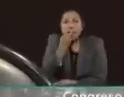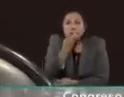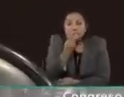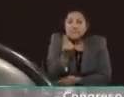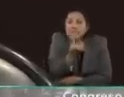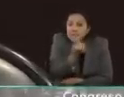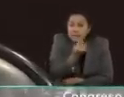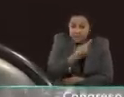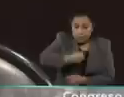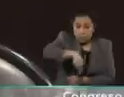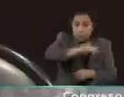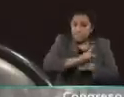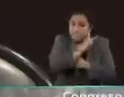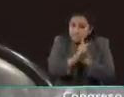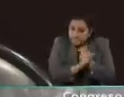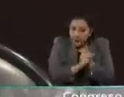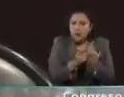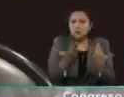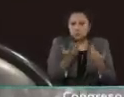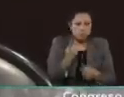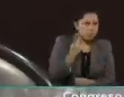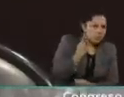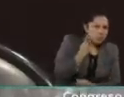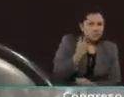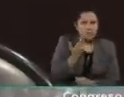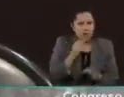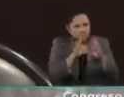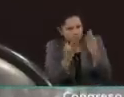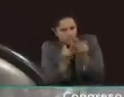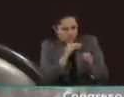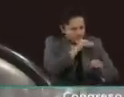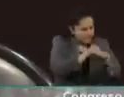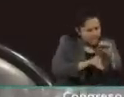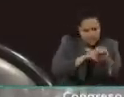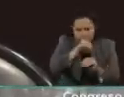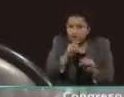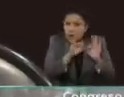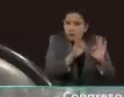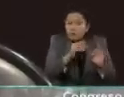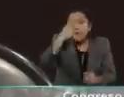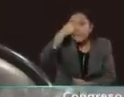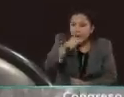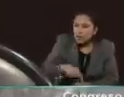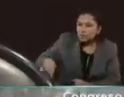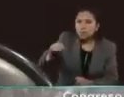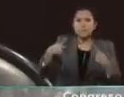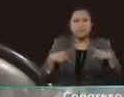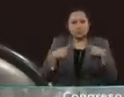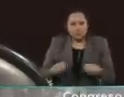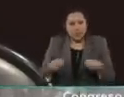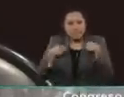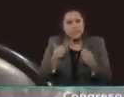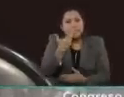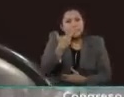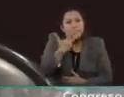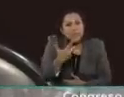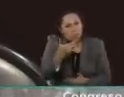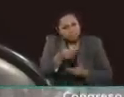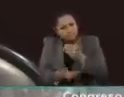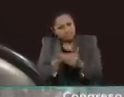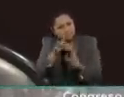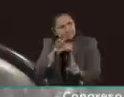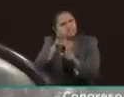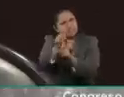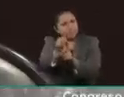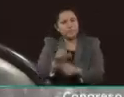políticas de Estado que permitan impulsar una mejor calidad de vida para la gente. México